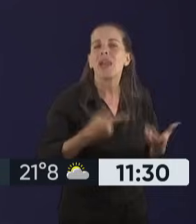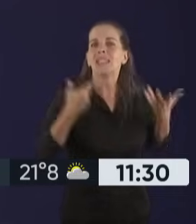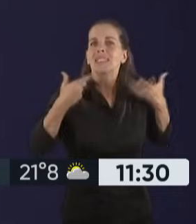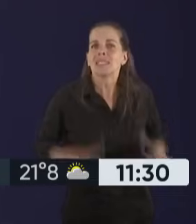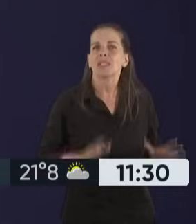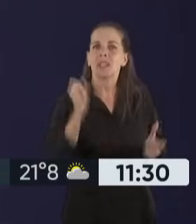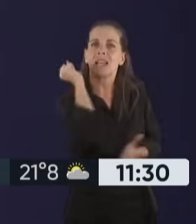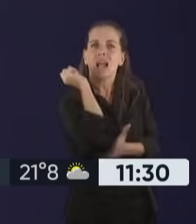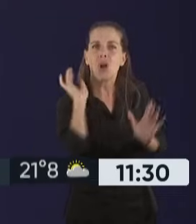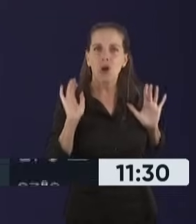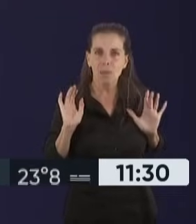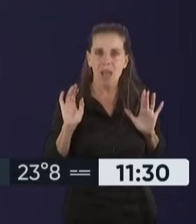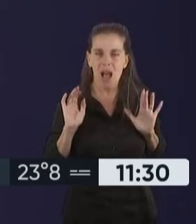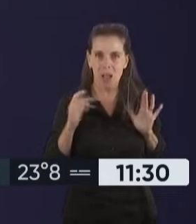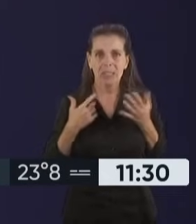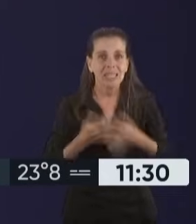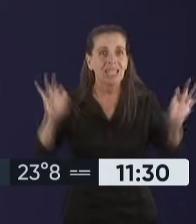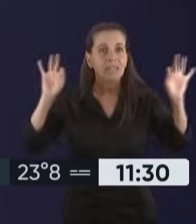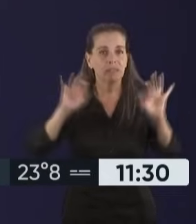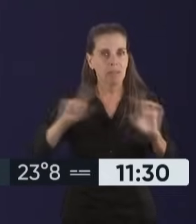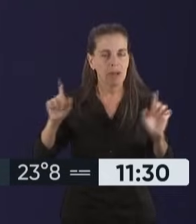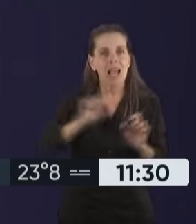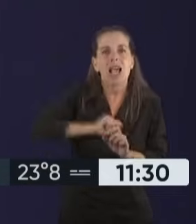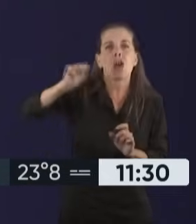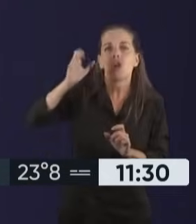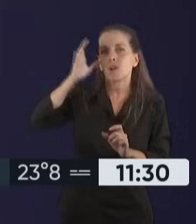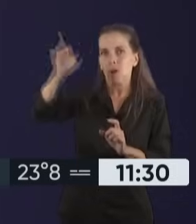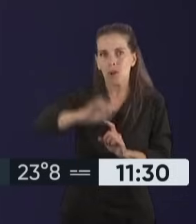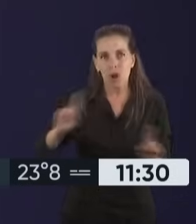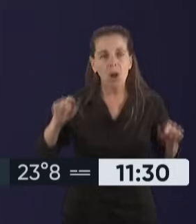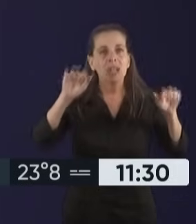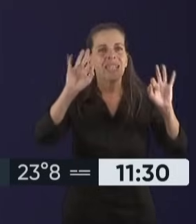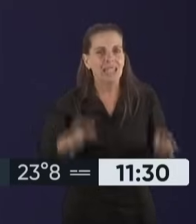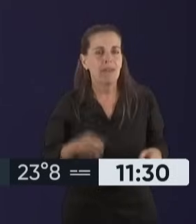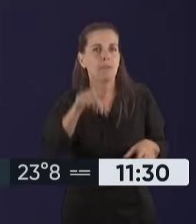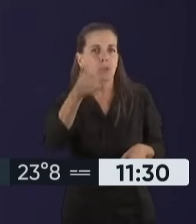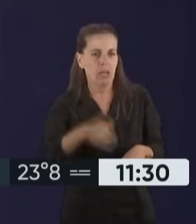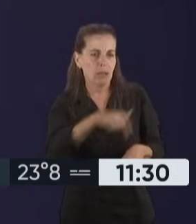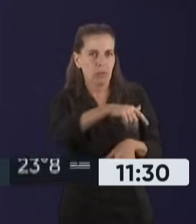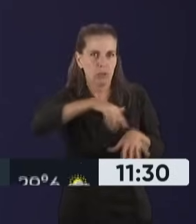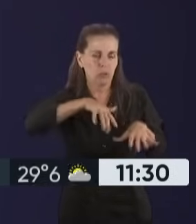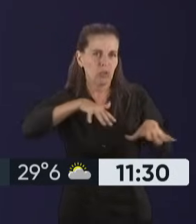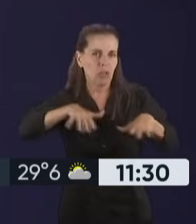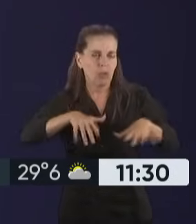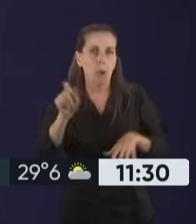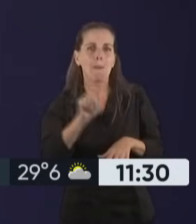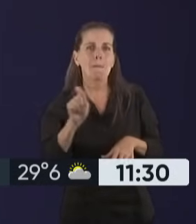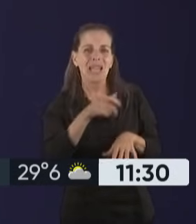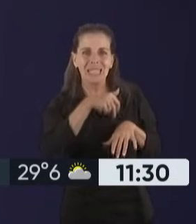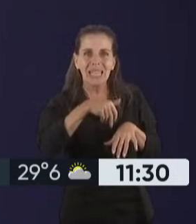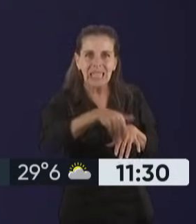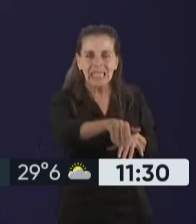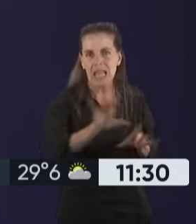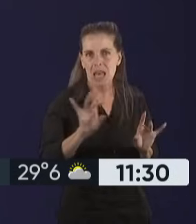hiperinflación y que efectivamente estamos en meses complejos, que nadie nos puede acusar de que no lo habíamos anticipado, que venían meses